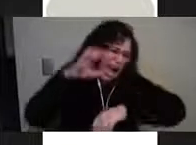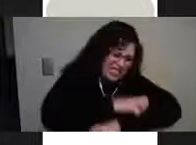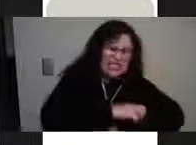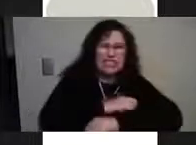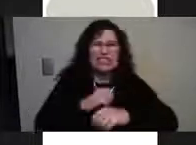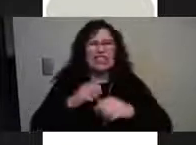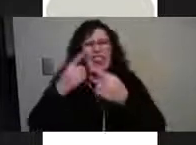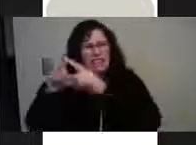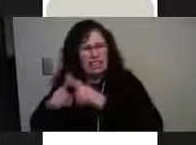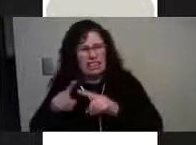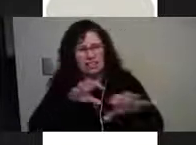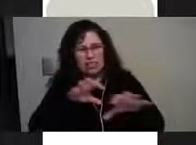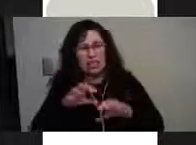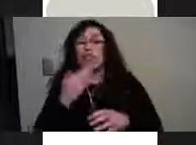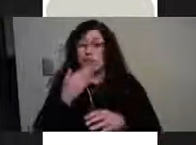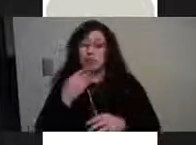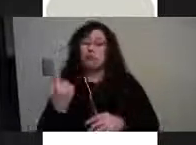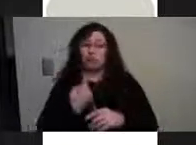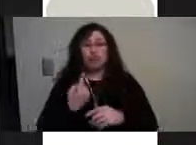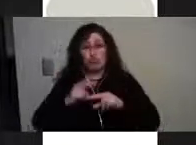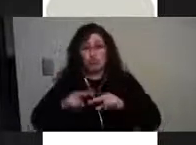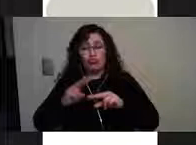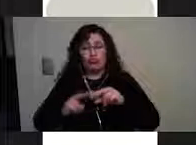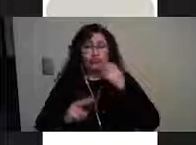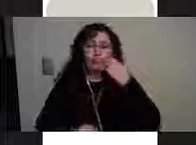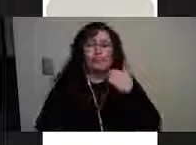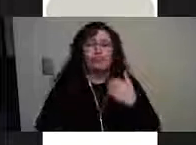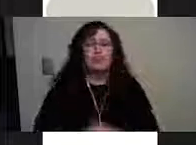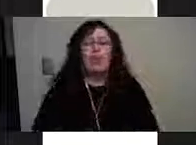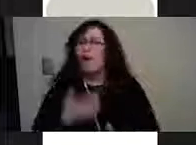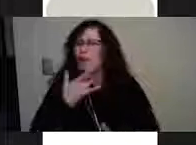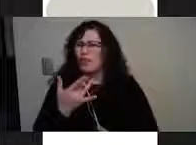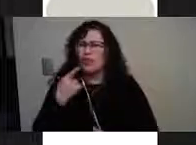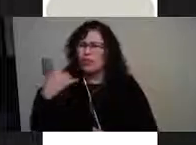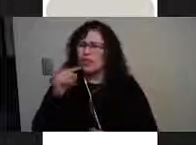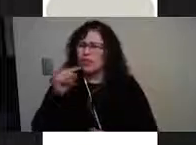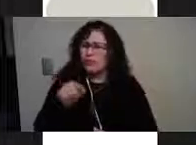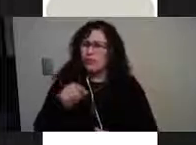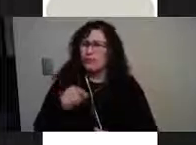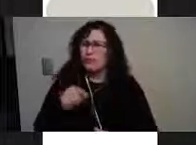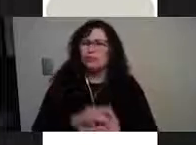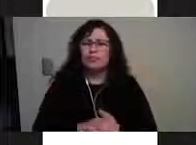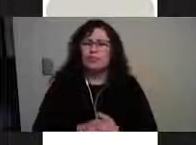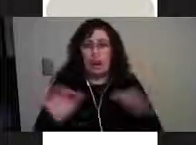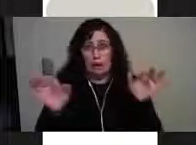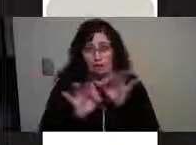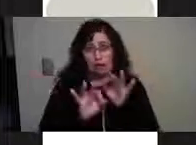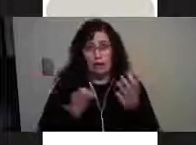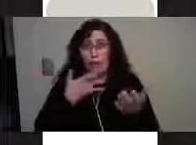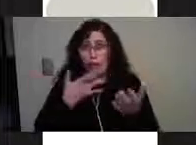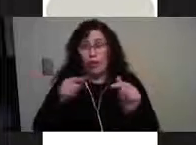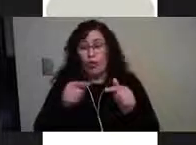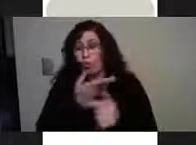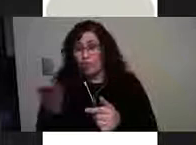algo que se puede encontrar en estos niños, ¿ya? ¿Y por qué es importante referir esto? Porque en el fondo está dentro de las